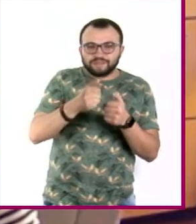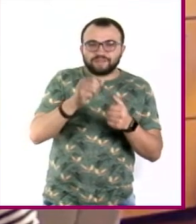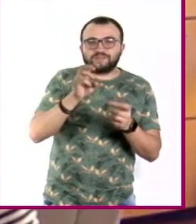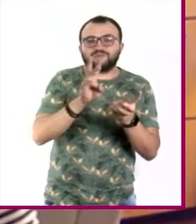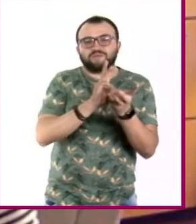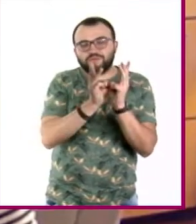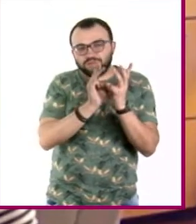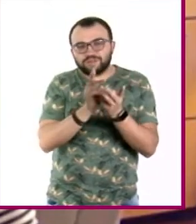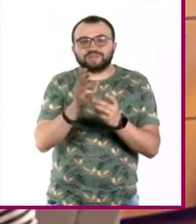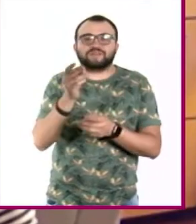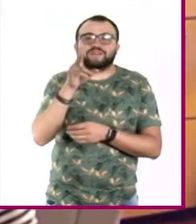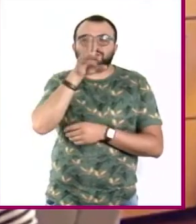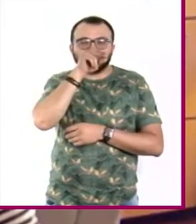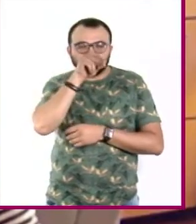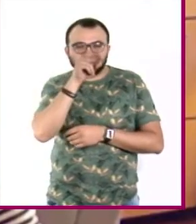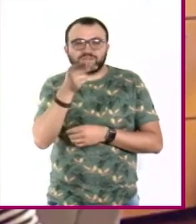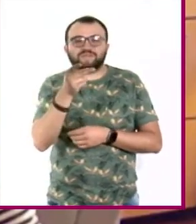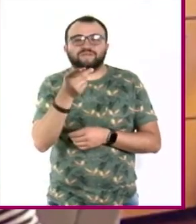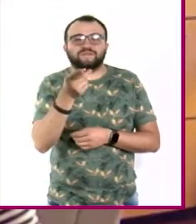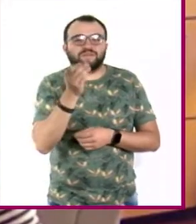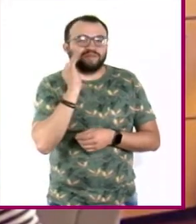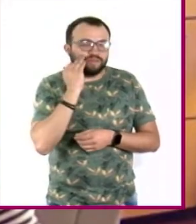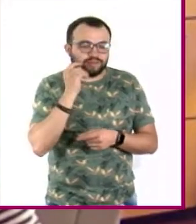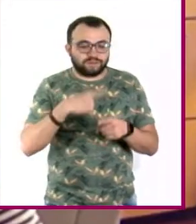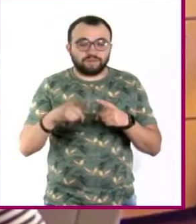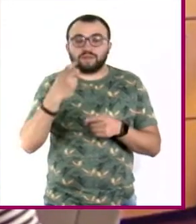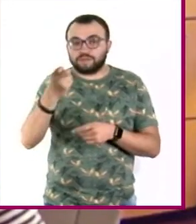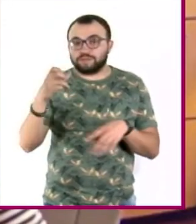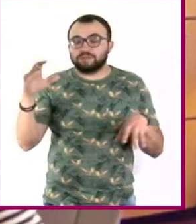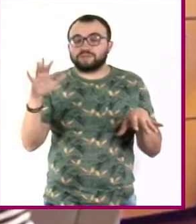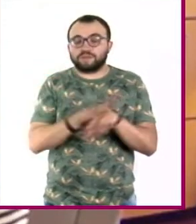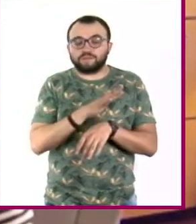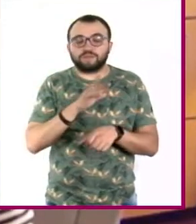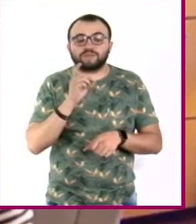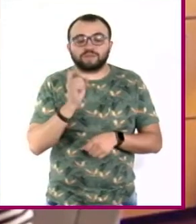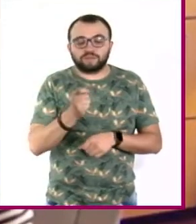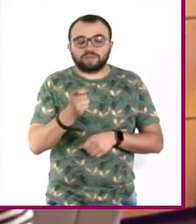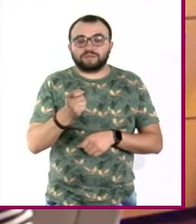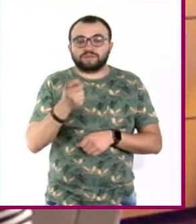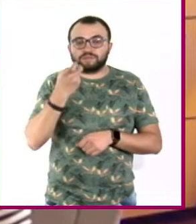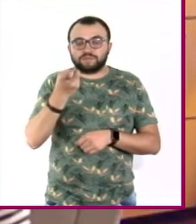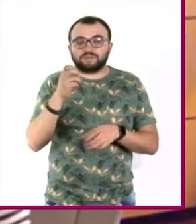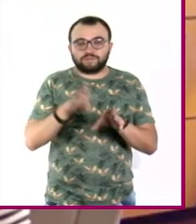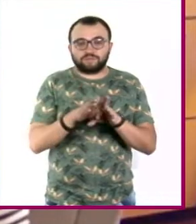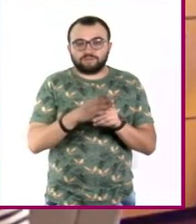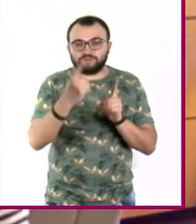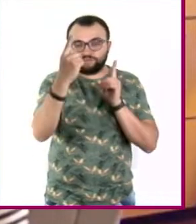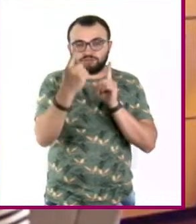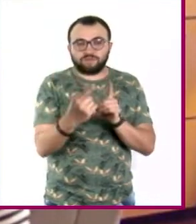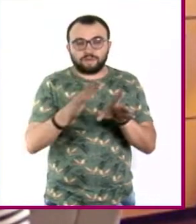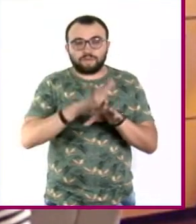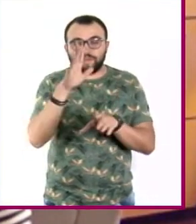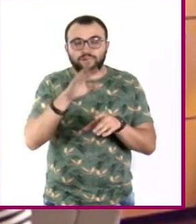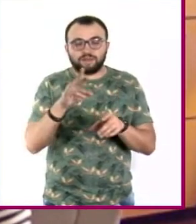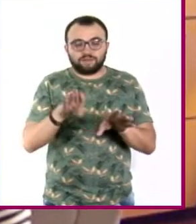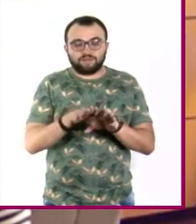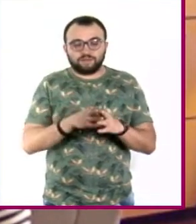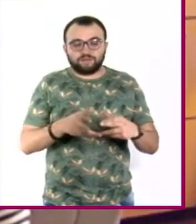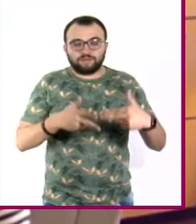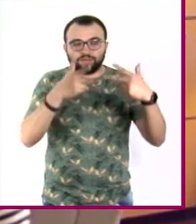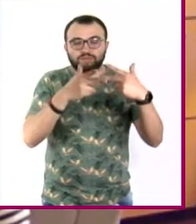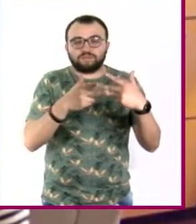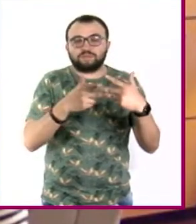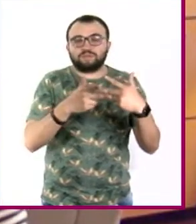Instagram. Entonces esto es un cambio que implica que ya la interacción es más virtual que real, que